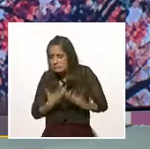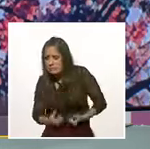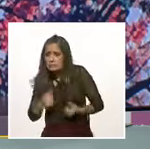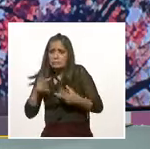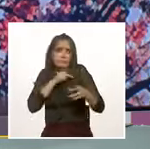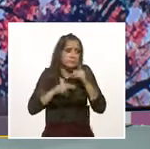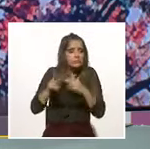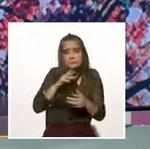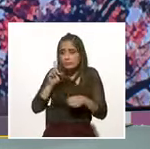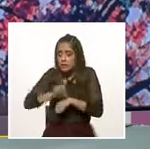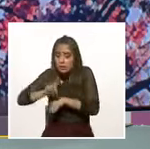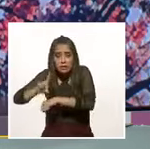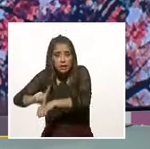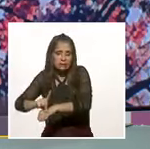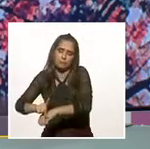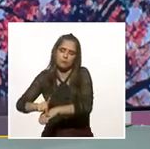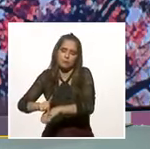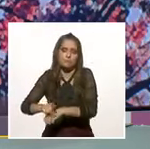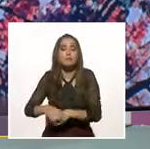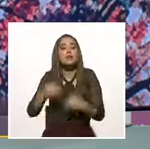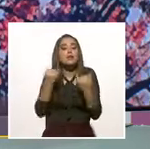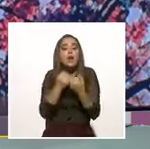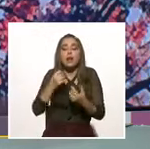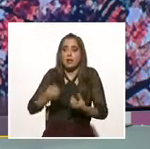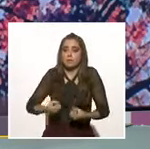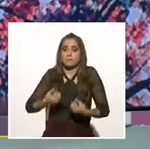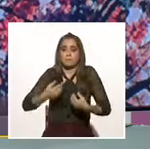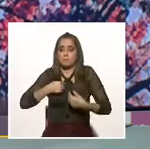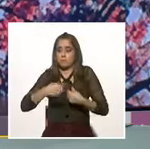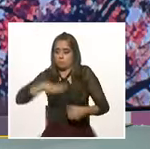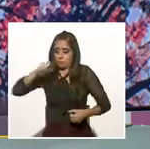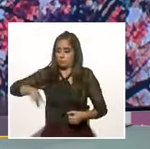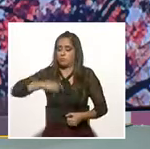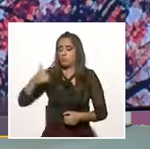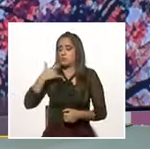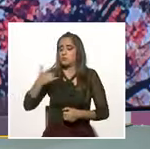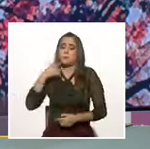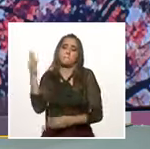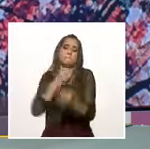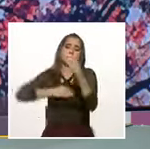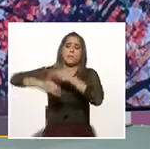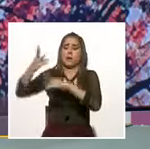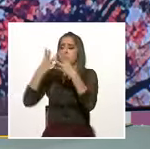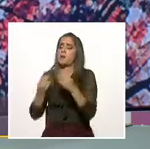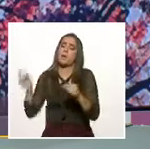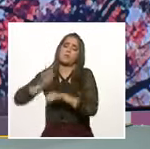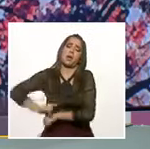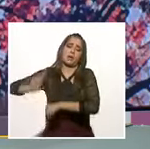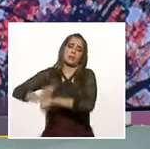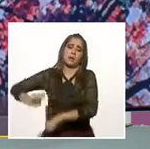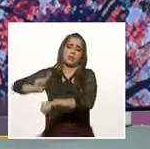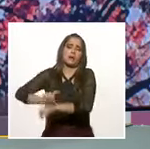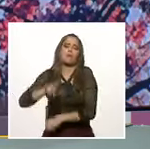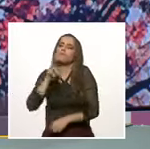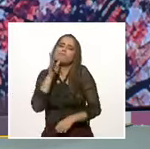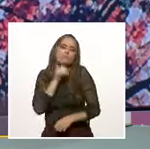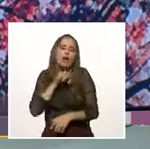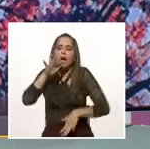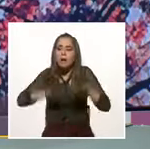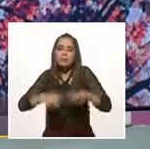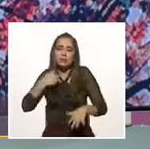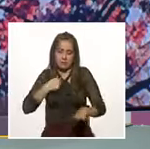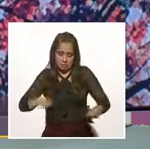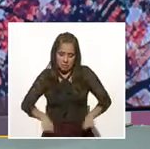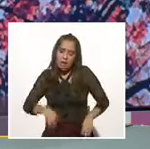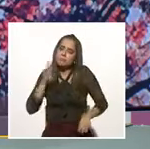No siempre se puede ser resiliente. Habrá días muy oscuros, días en que no me querré levantar, días en que la vulnerabilidad pues tocó